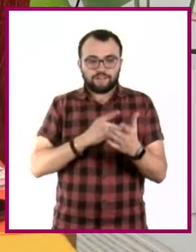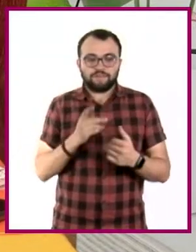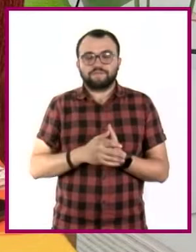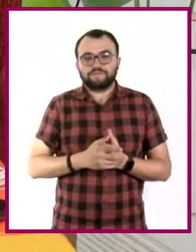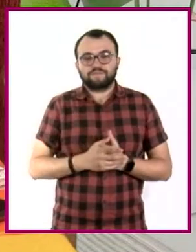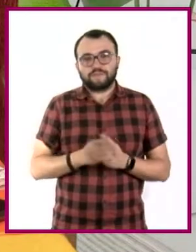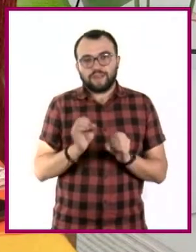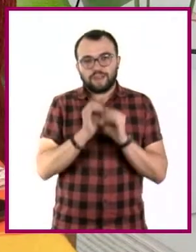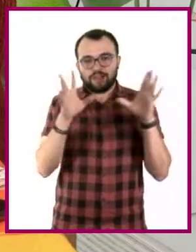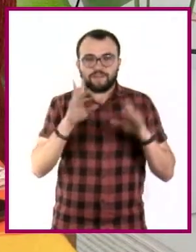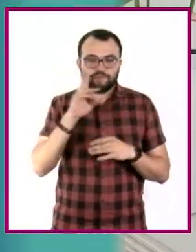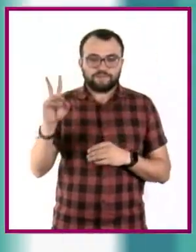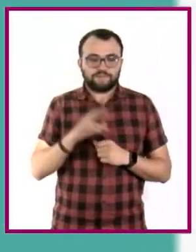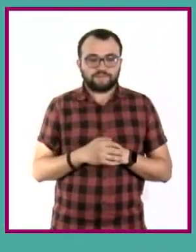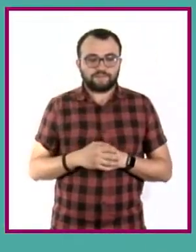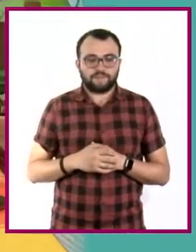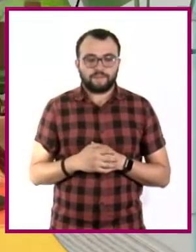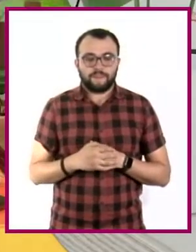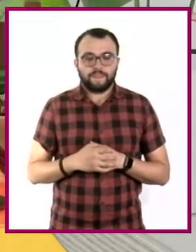supuesto.